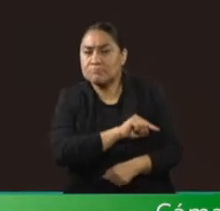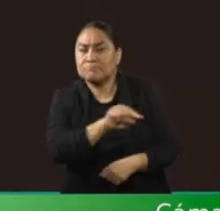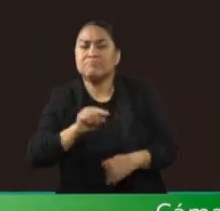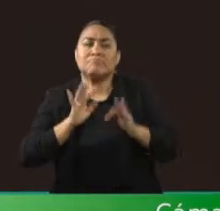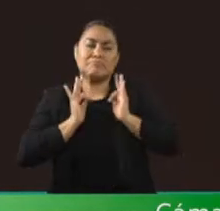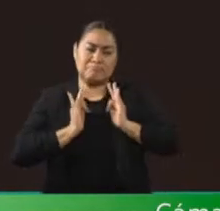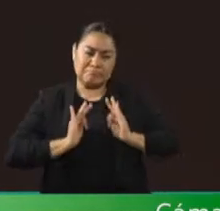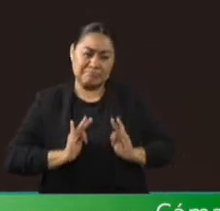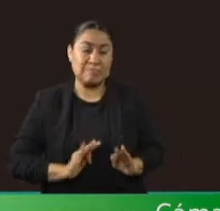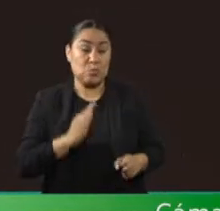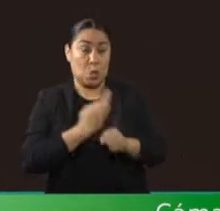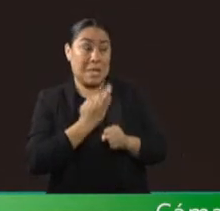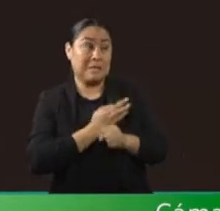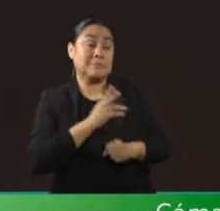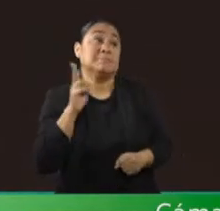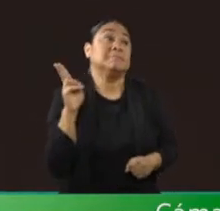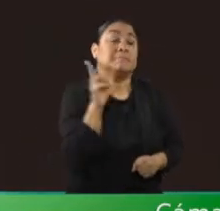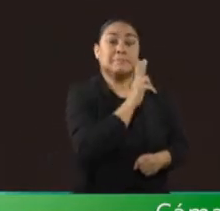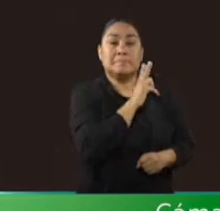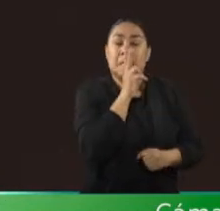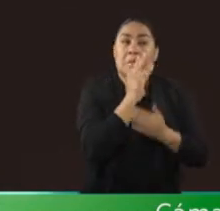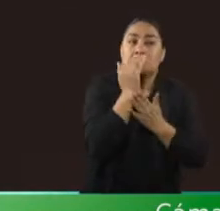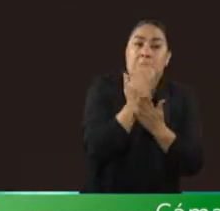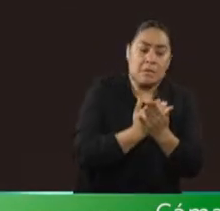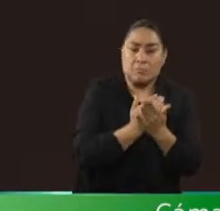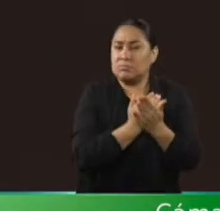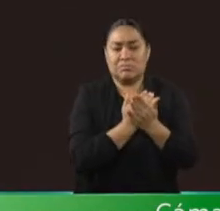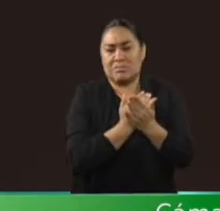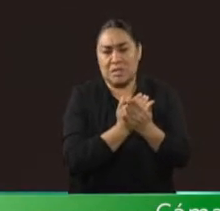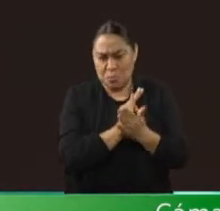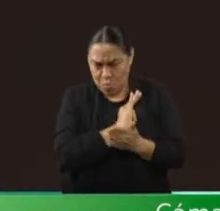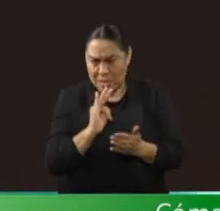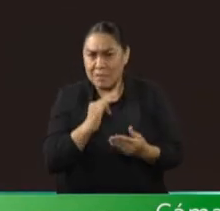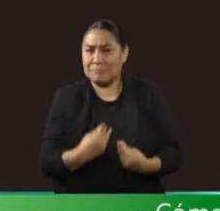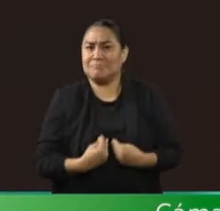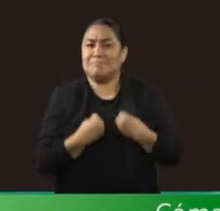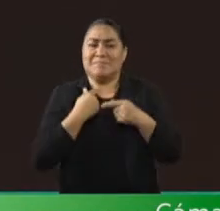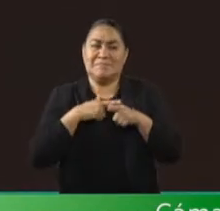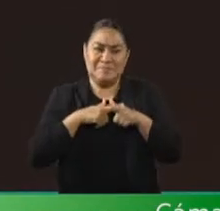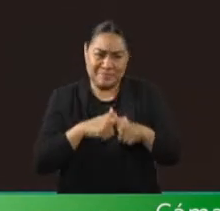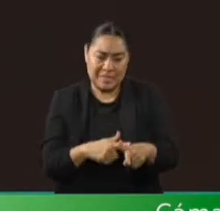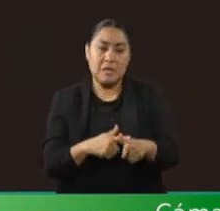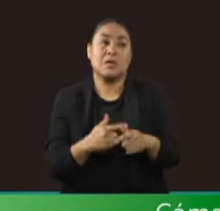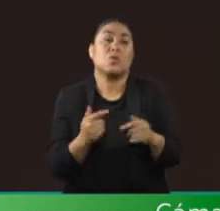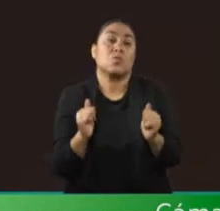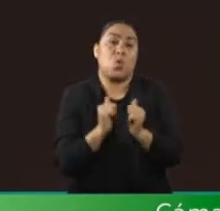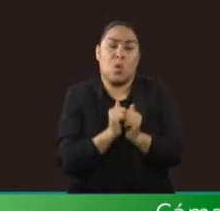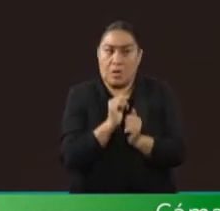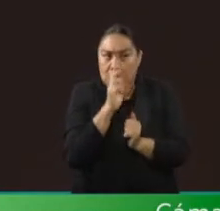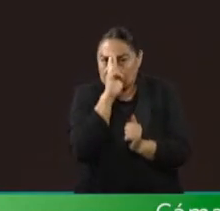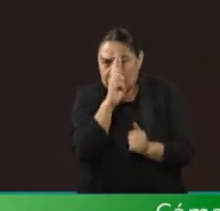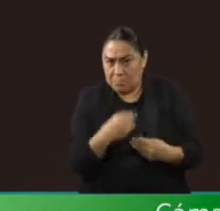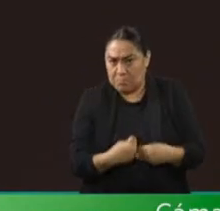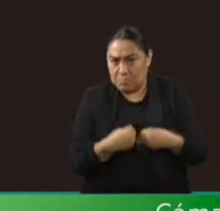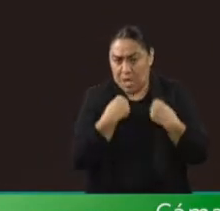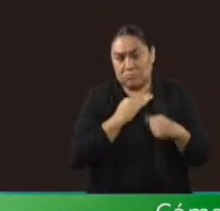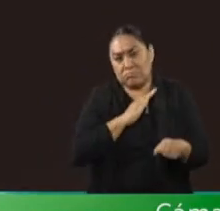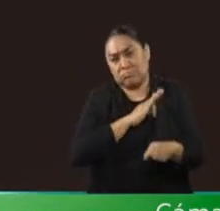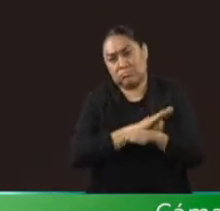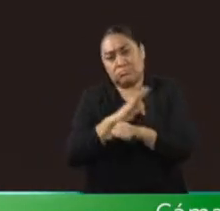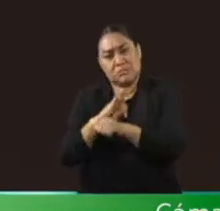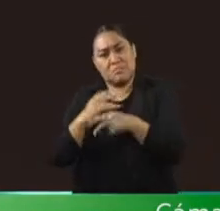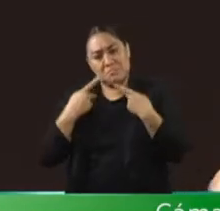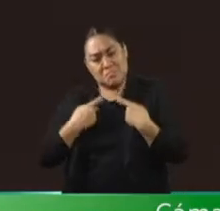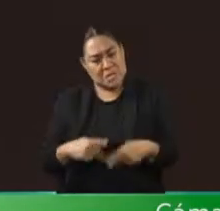que estamos respirando no disminuye nuestra esperanza de vida y, sobre todo, vivir con dignidad y justicia social. Muchas gracias.